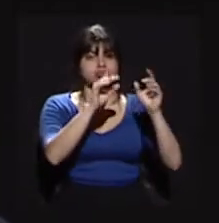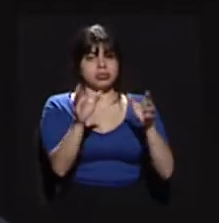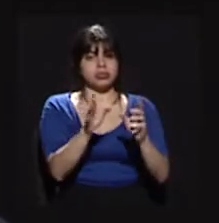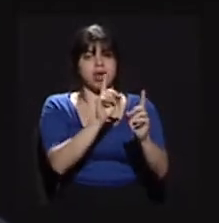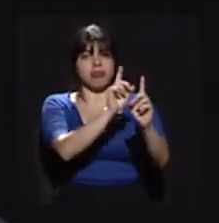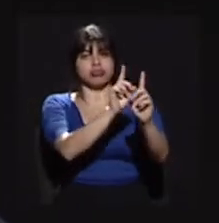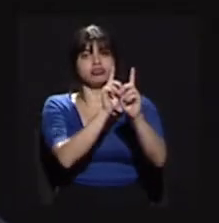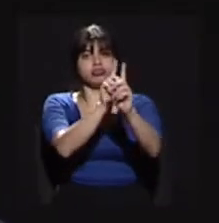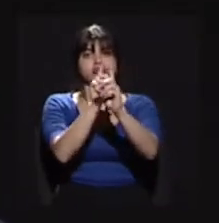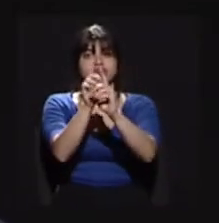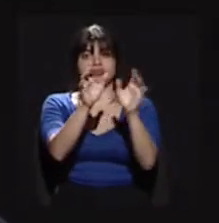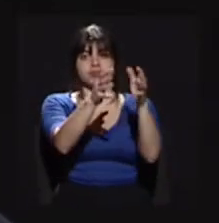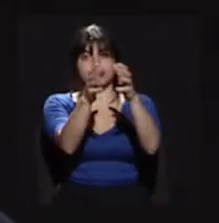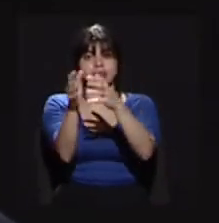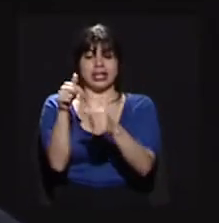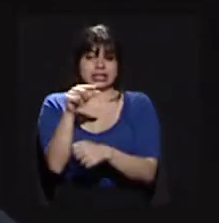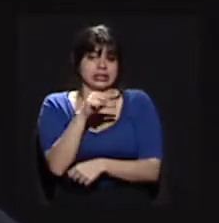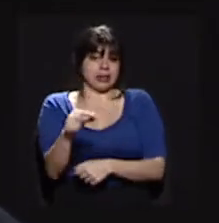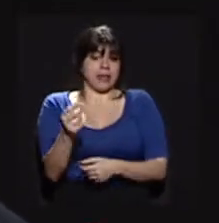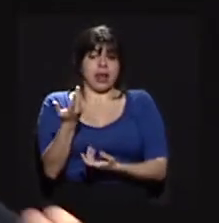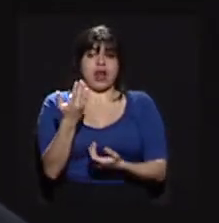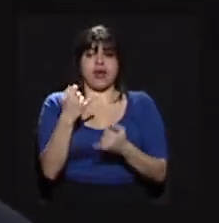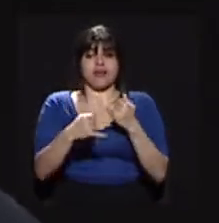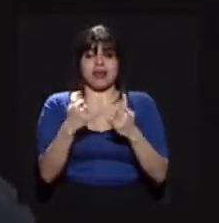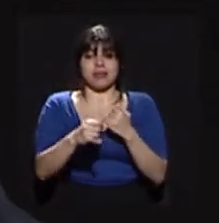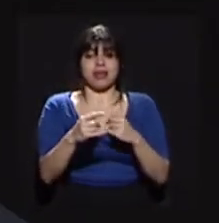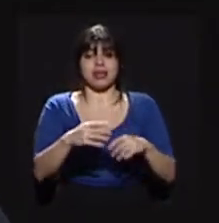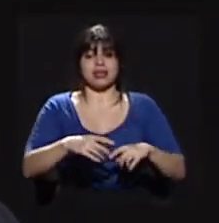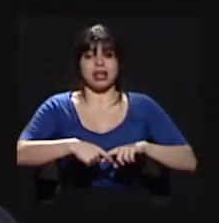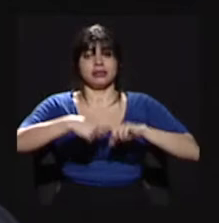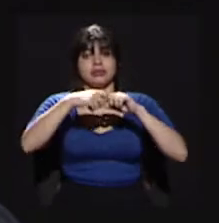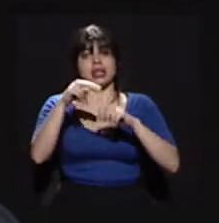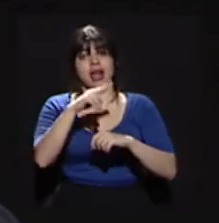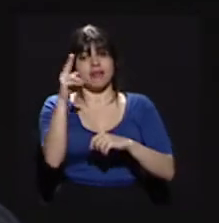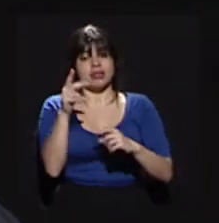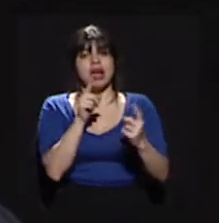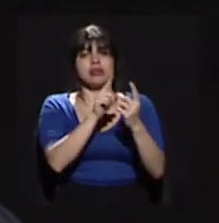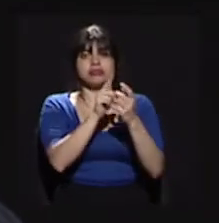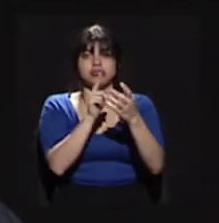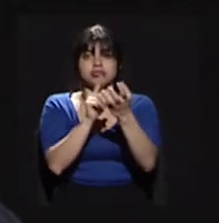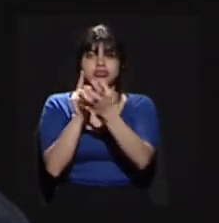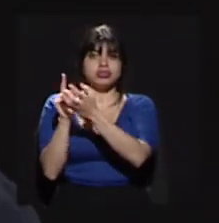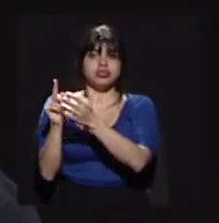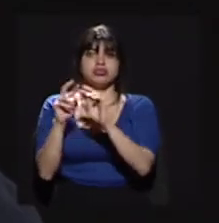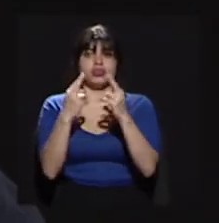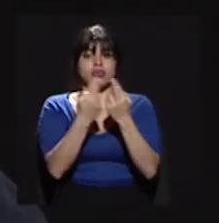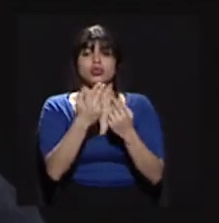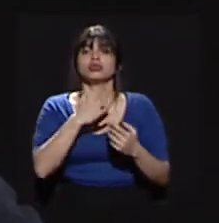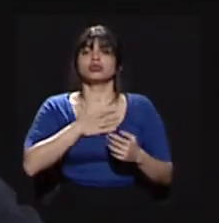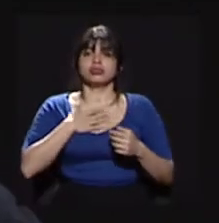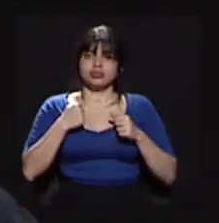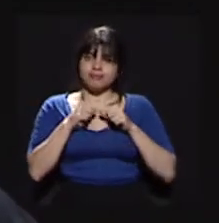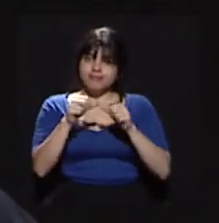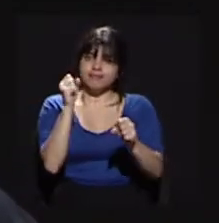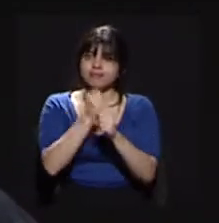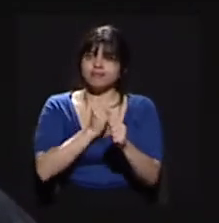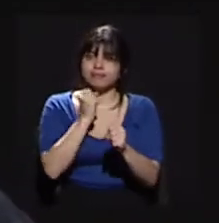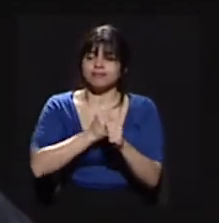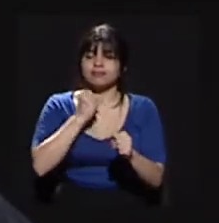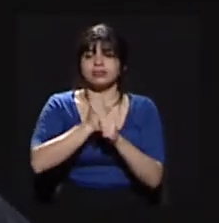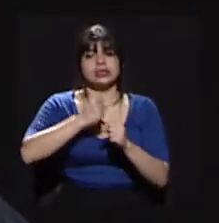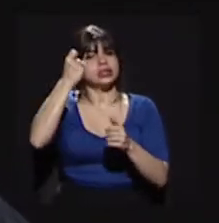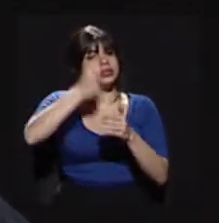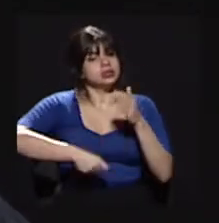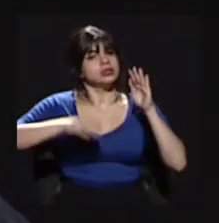sectores y espero que sigan esta semana o final de antes del receso navideño sigo trabajando de manera muy